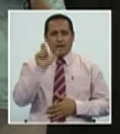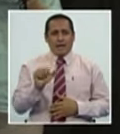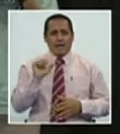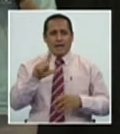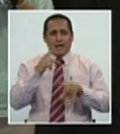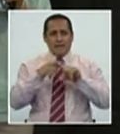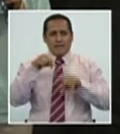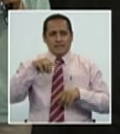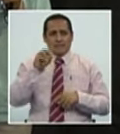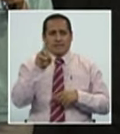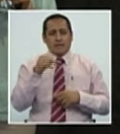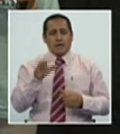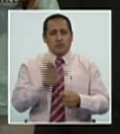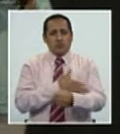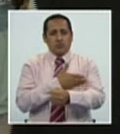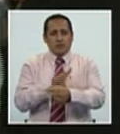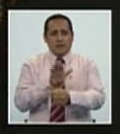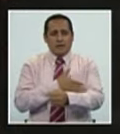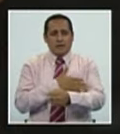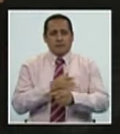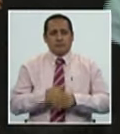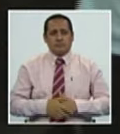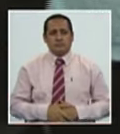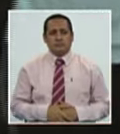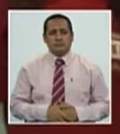que es la directora musical de la escuela.